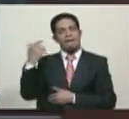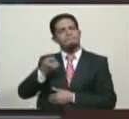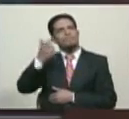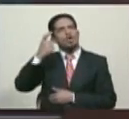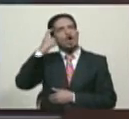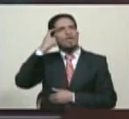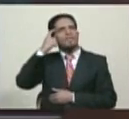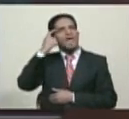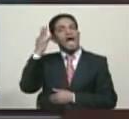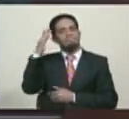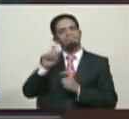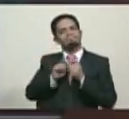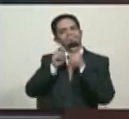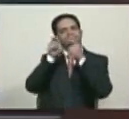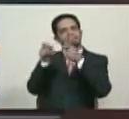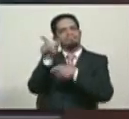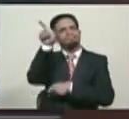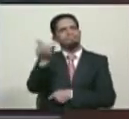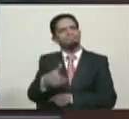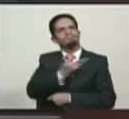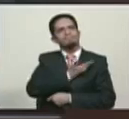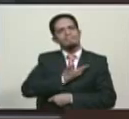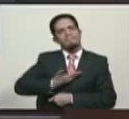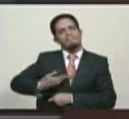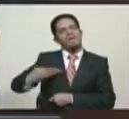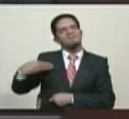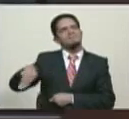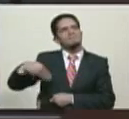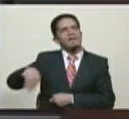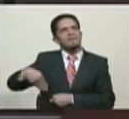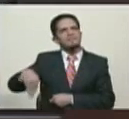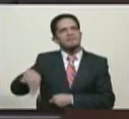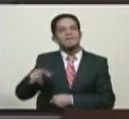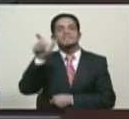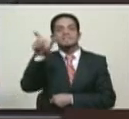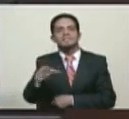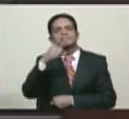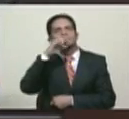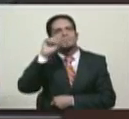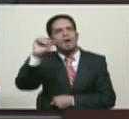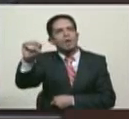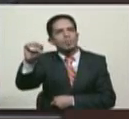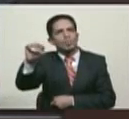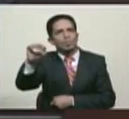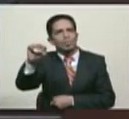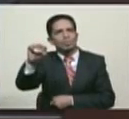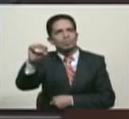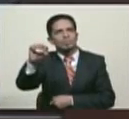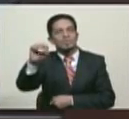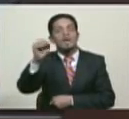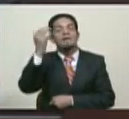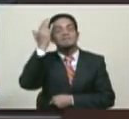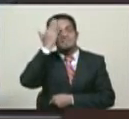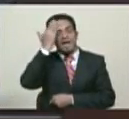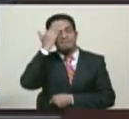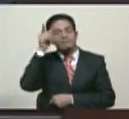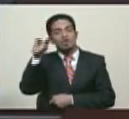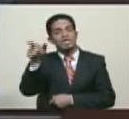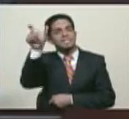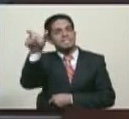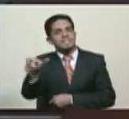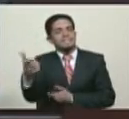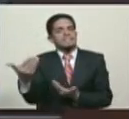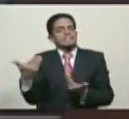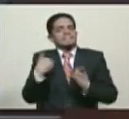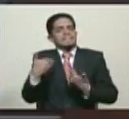reelegida al ciudadano presidente de la República Bolivariana de Venezuela, Nicolás Maduro Moros. Sabemos por todo lo que ha tenido que